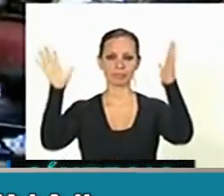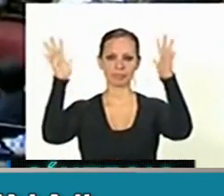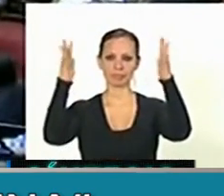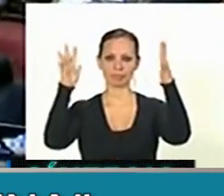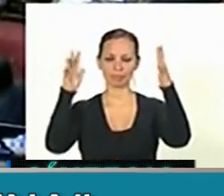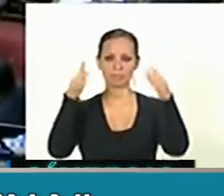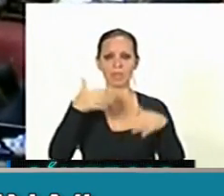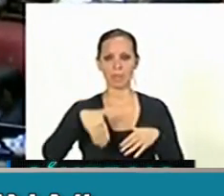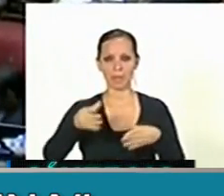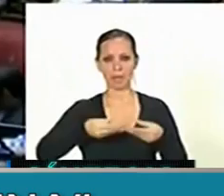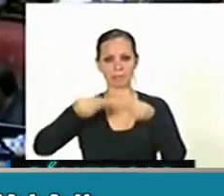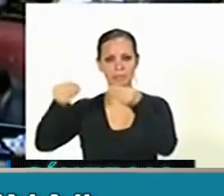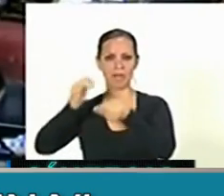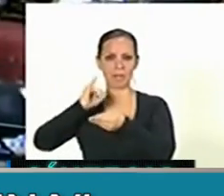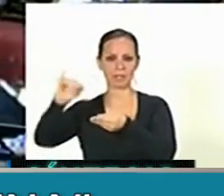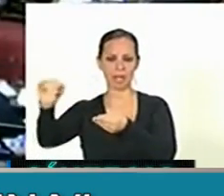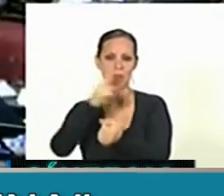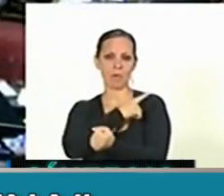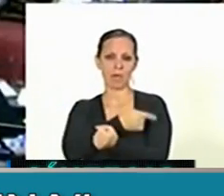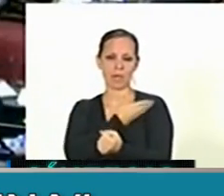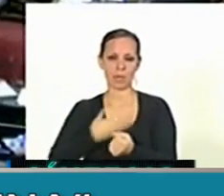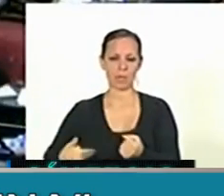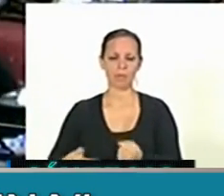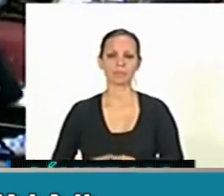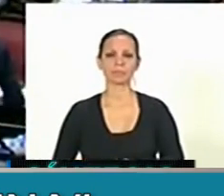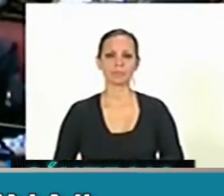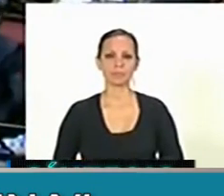Se comunicará al Poder Ejecutivo.